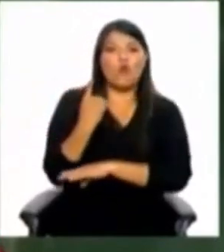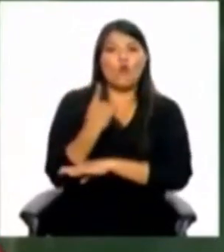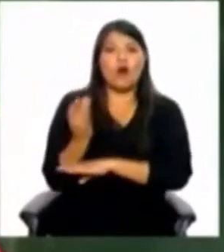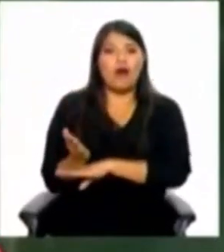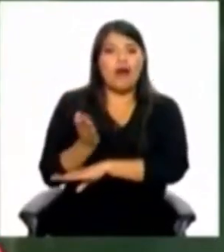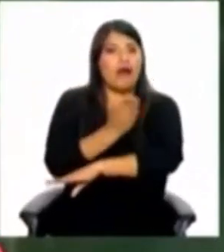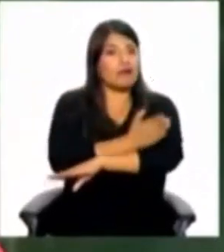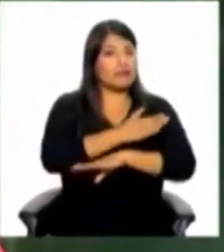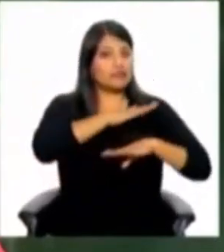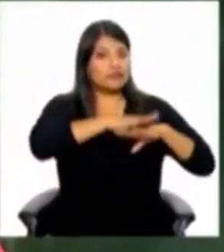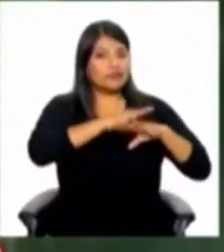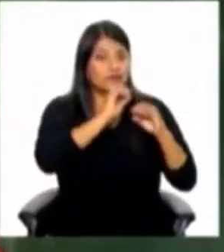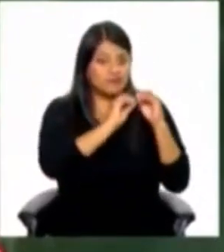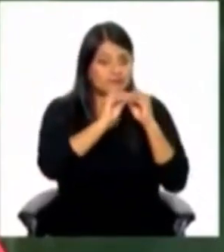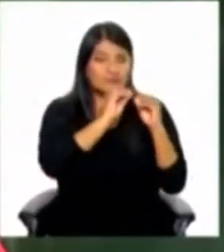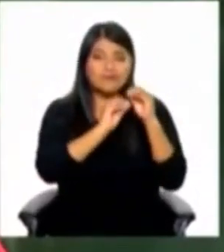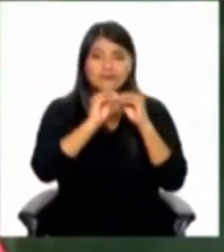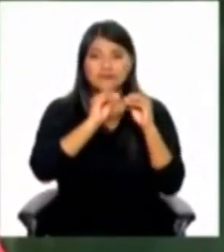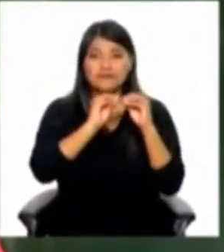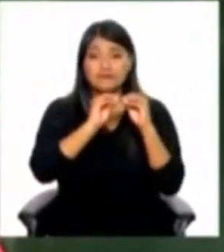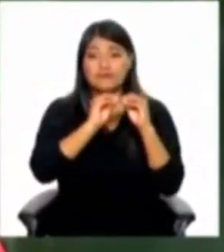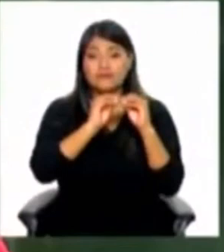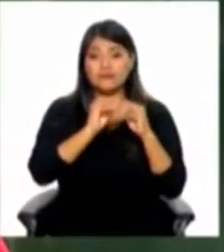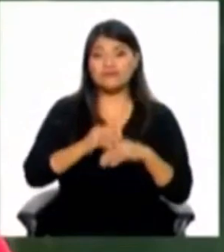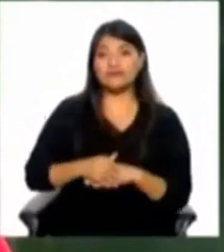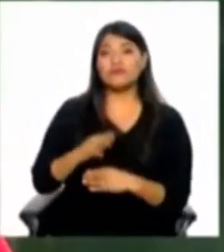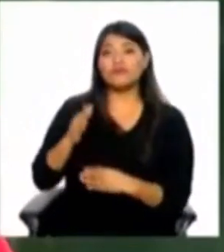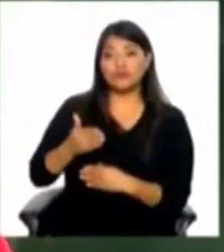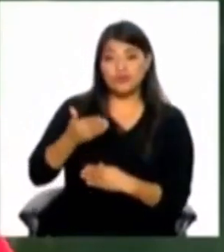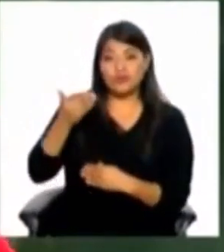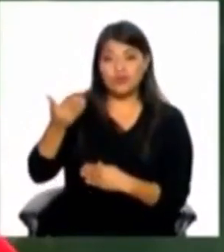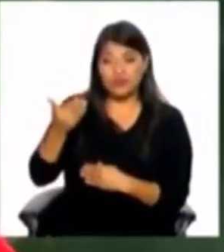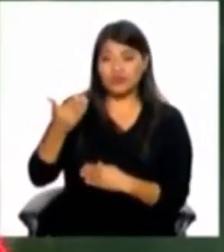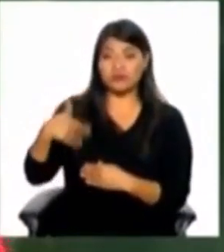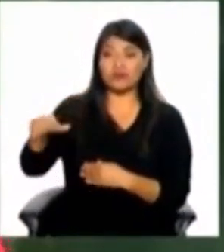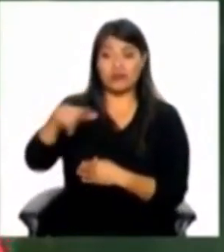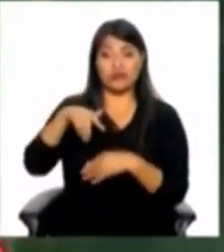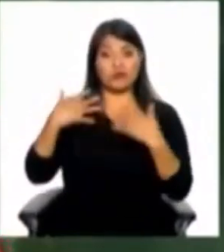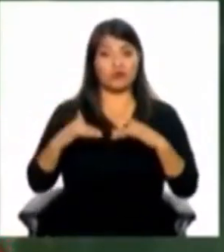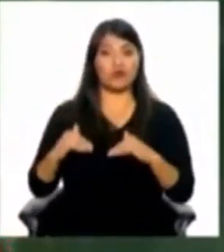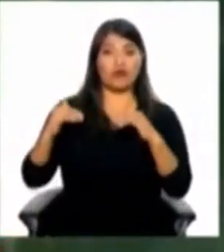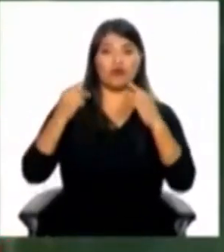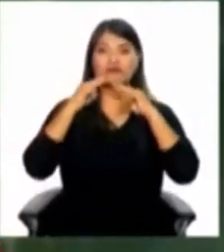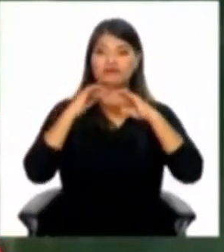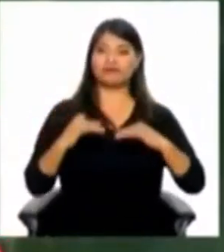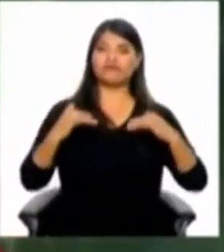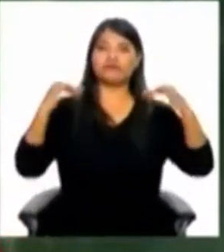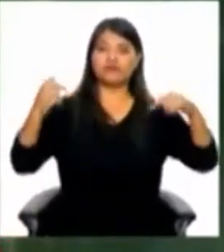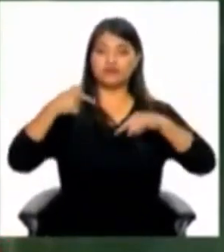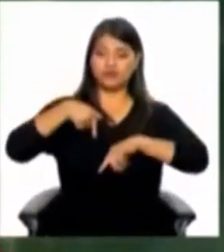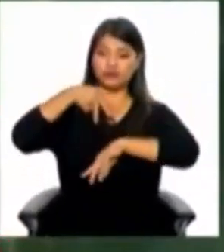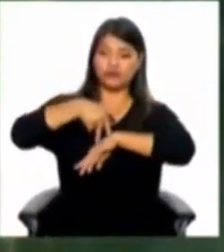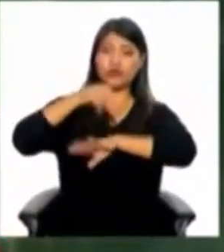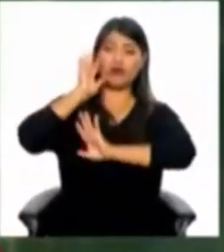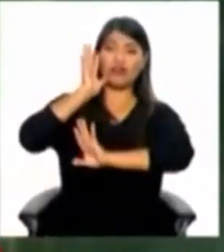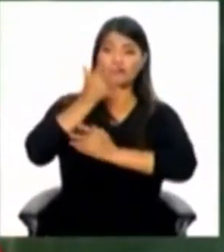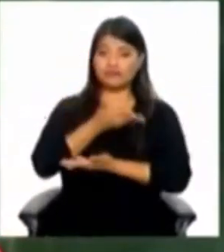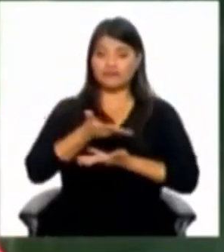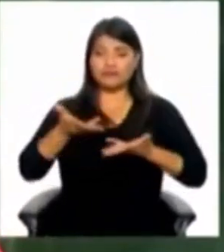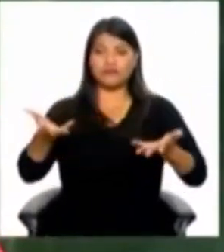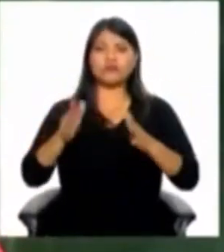medidas preventivas. Por ello, desde esta alta tribuna, convoco